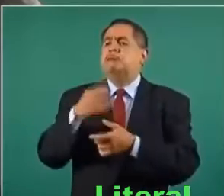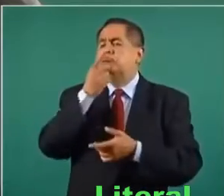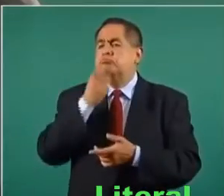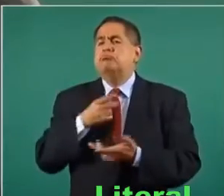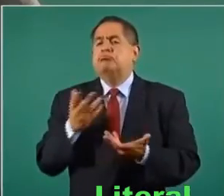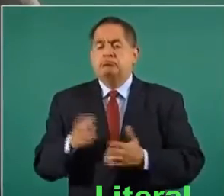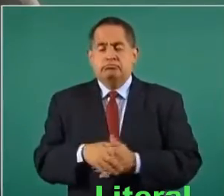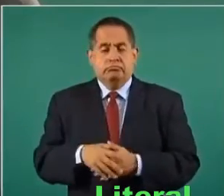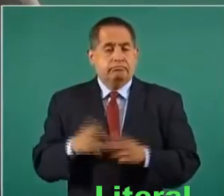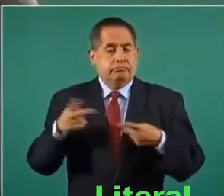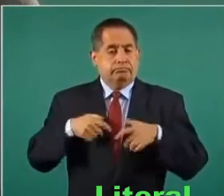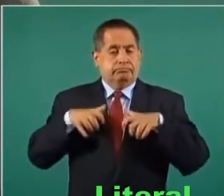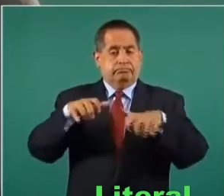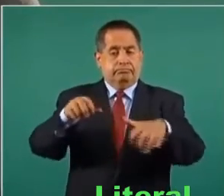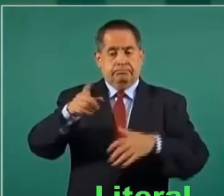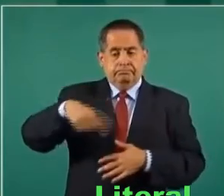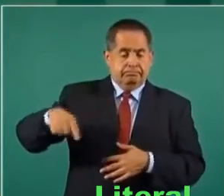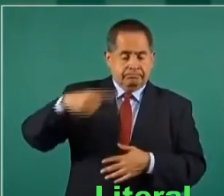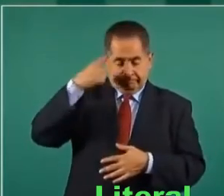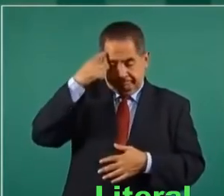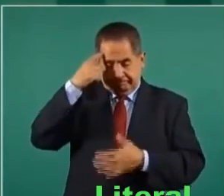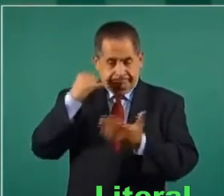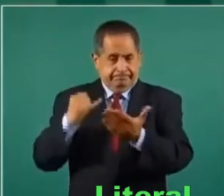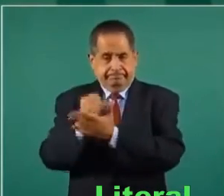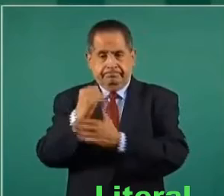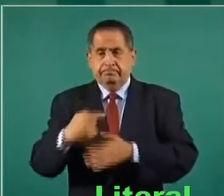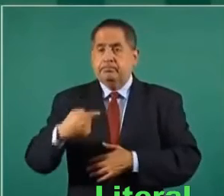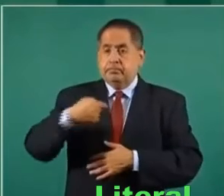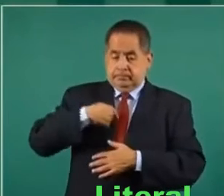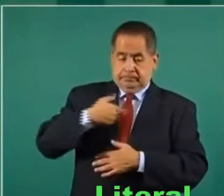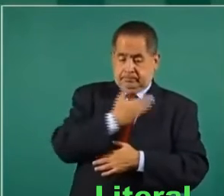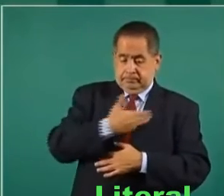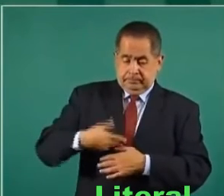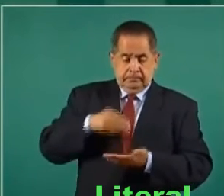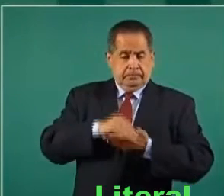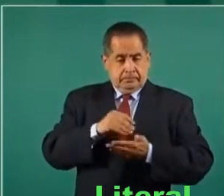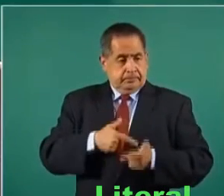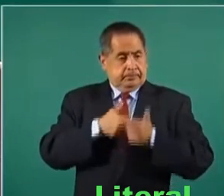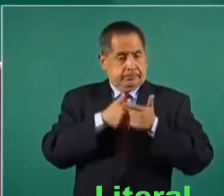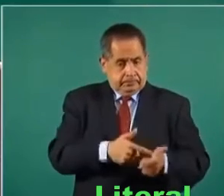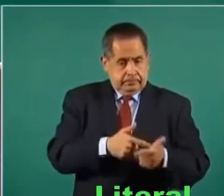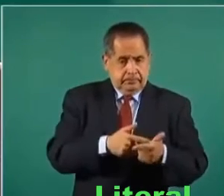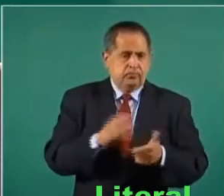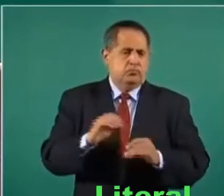El pueblo va a decidir si me quedo o me voy